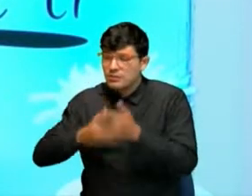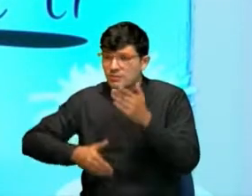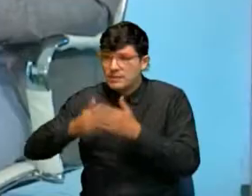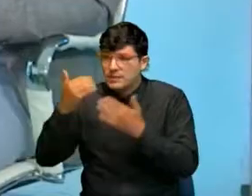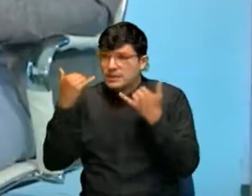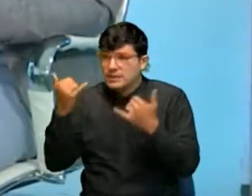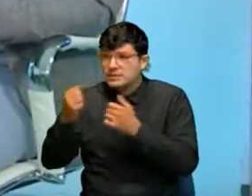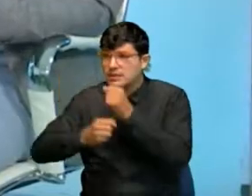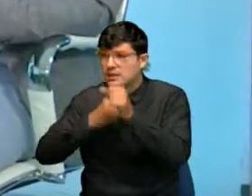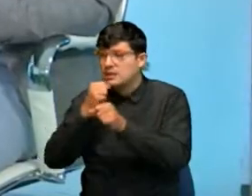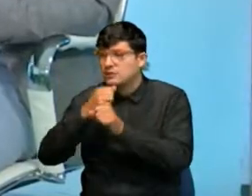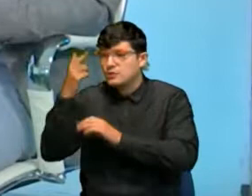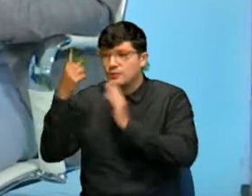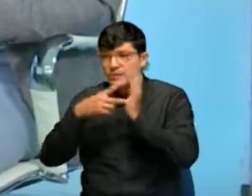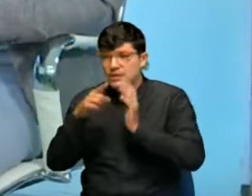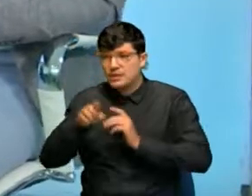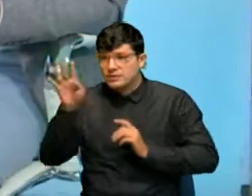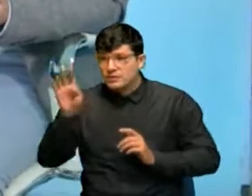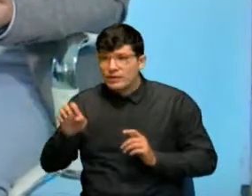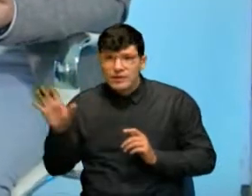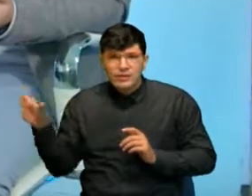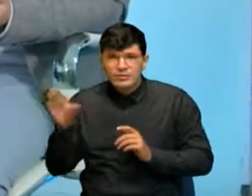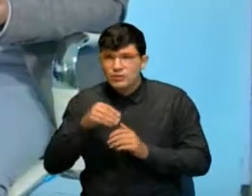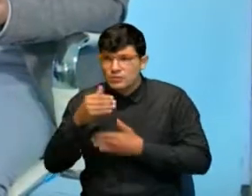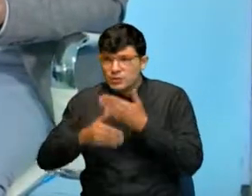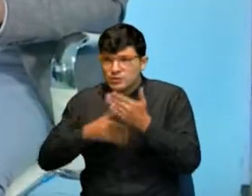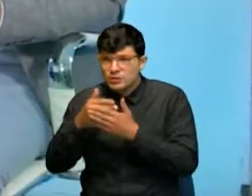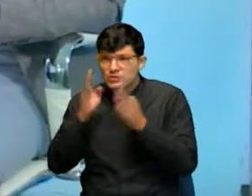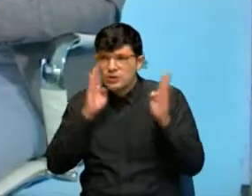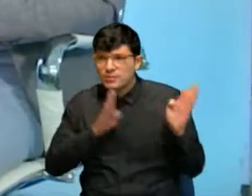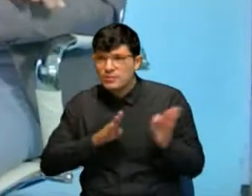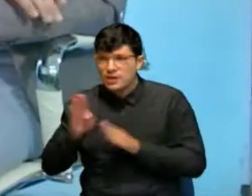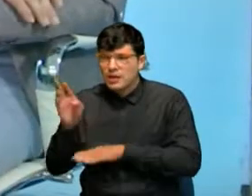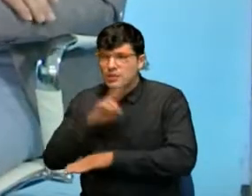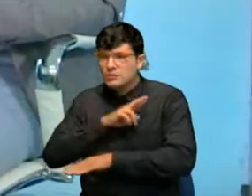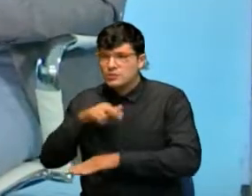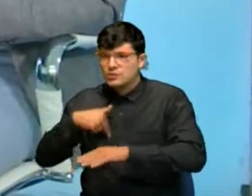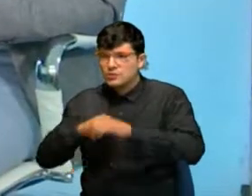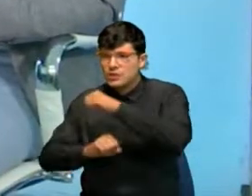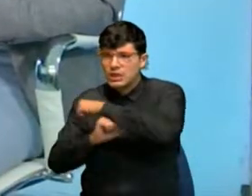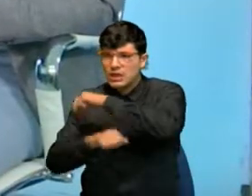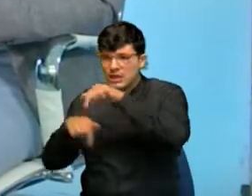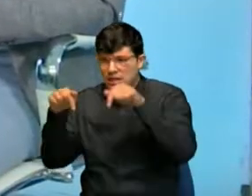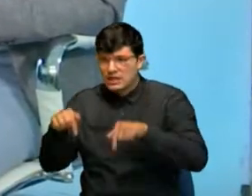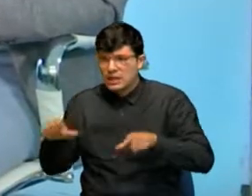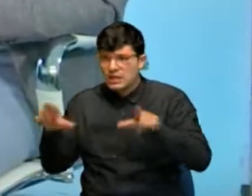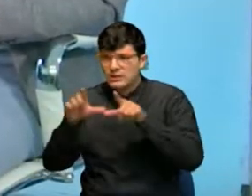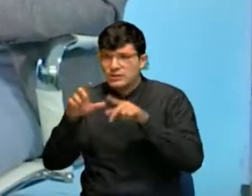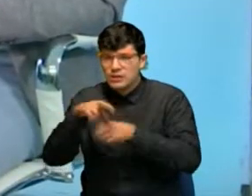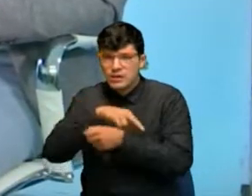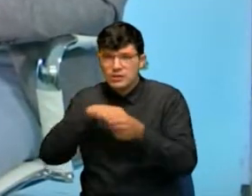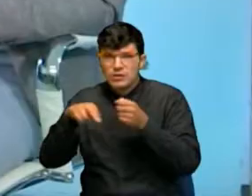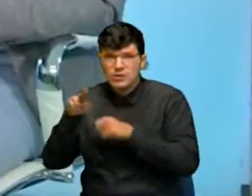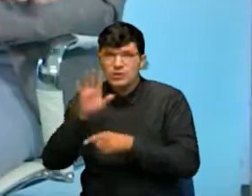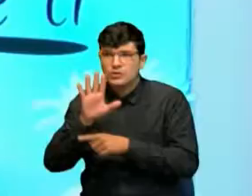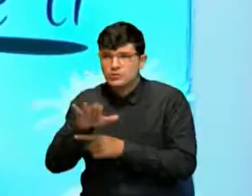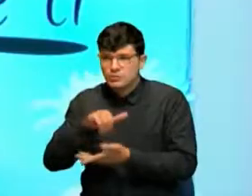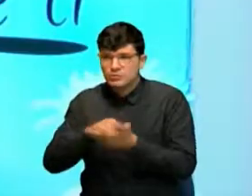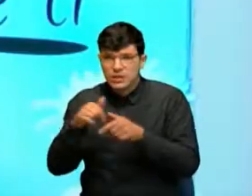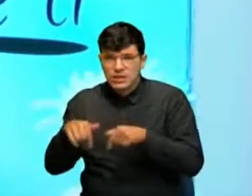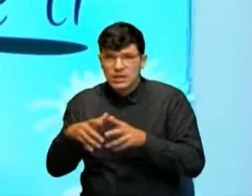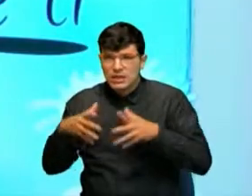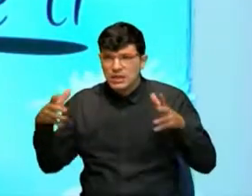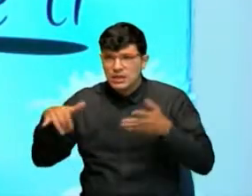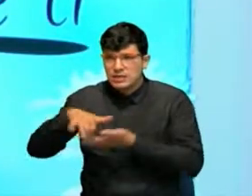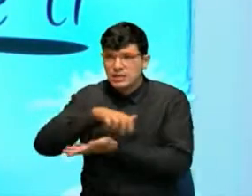2019, durante todo el proceso que dure el Plan TIC, pues vamos a tener fortalecida la televisión regional, en el caso del Canal TRO, de los dos Santanderes. Se